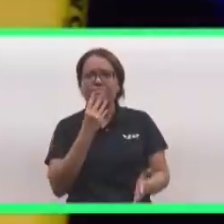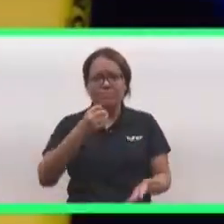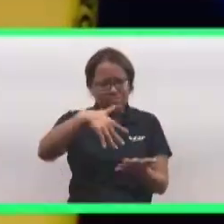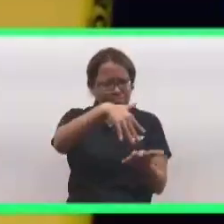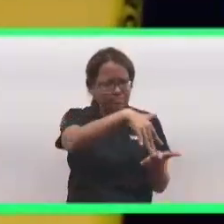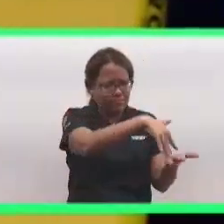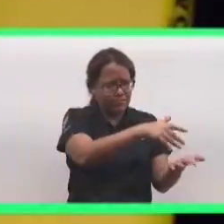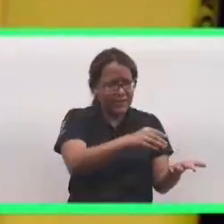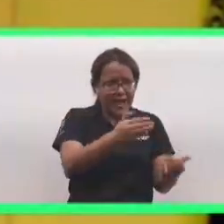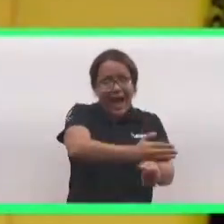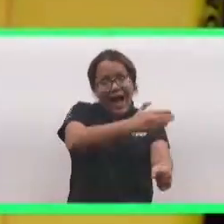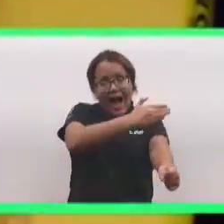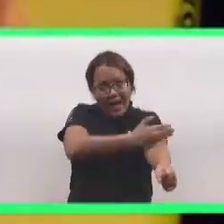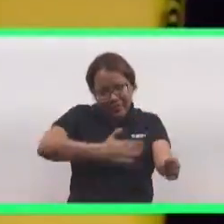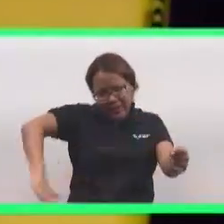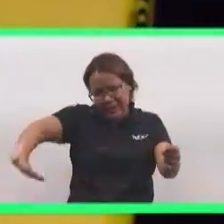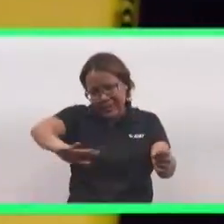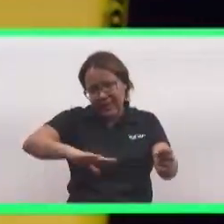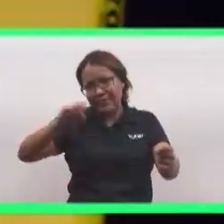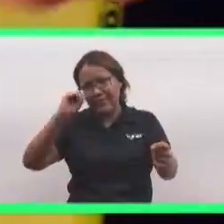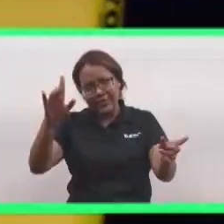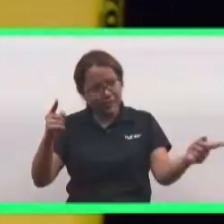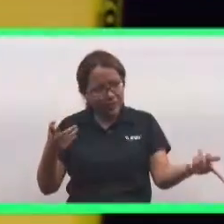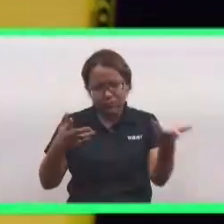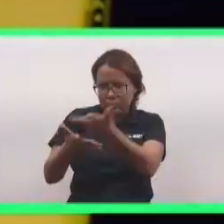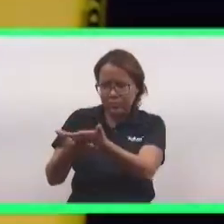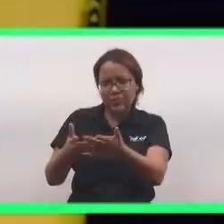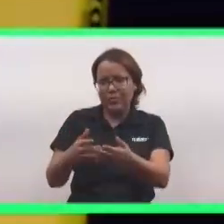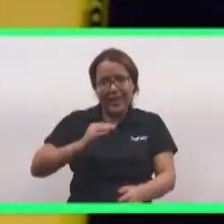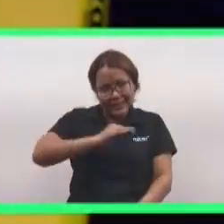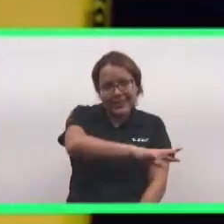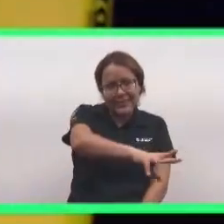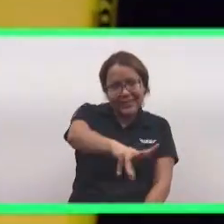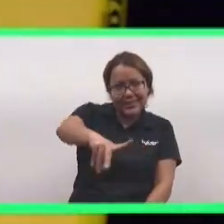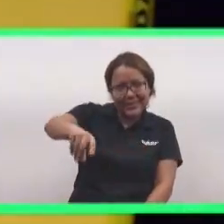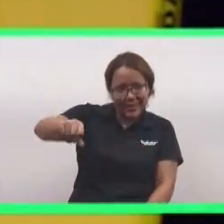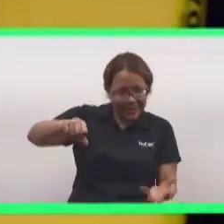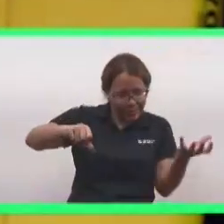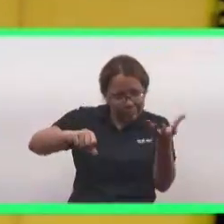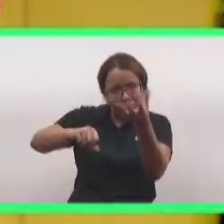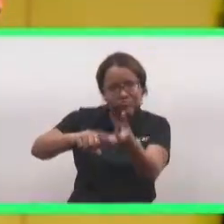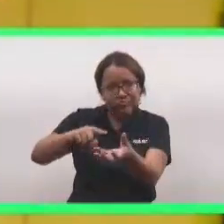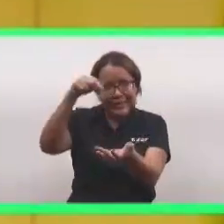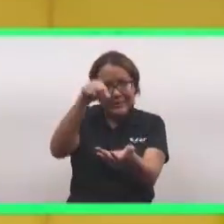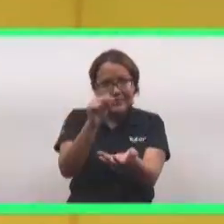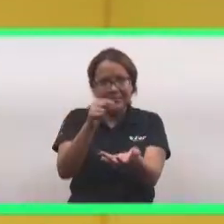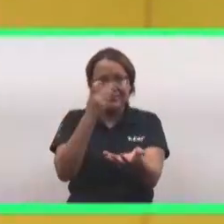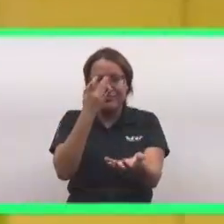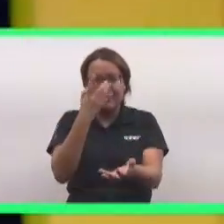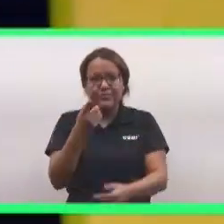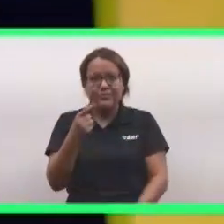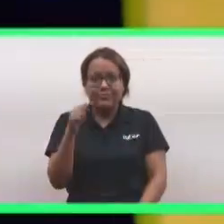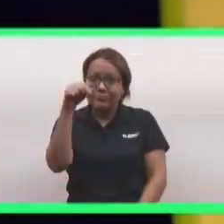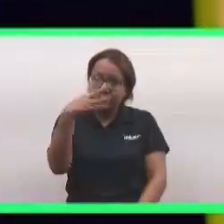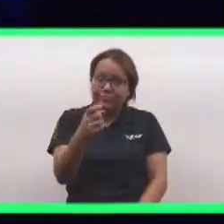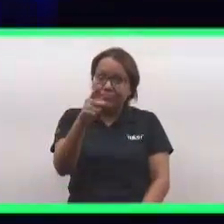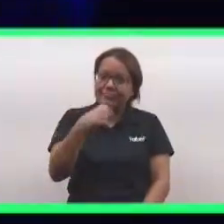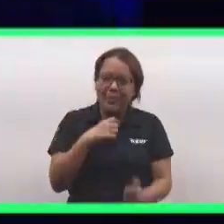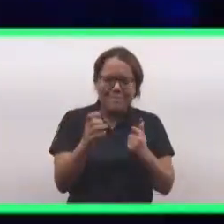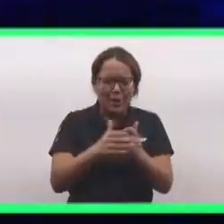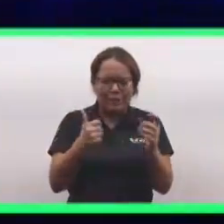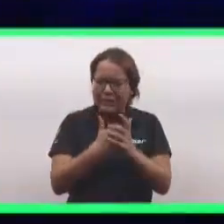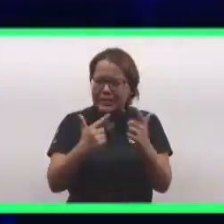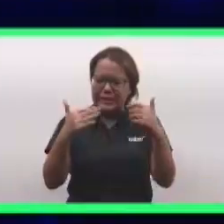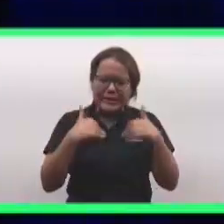dijo: van a ir y me van a rendir culto. ¿A dónde? En el desierto. El día de hoy, cuando nos encontramos en un desierto, el hombre